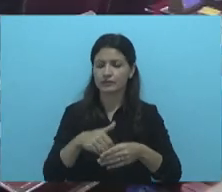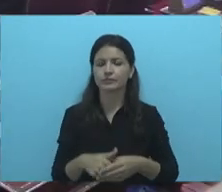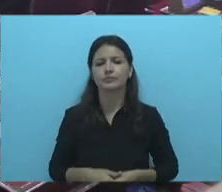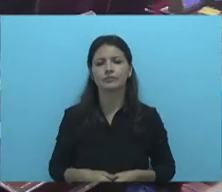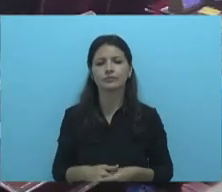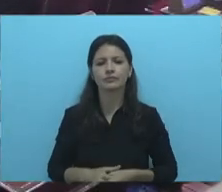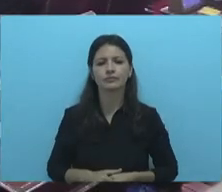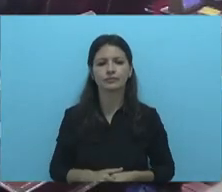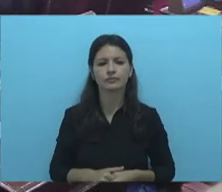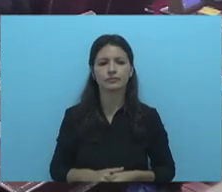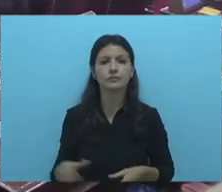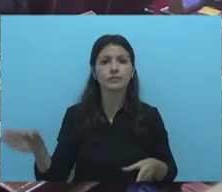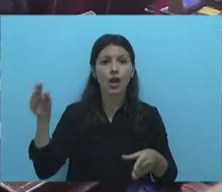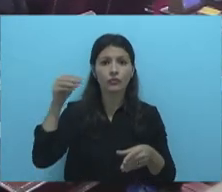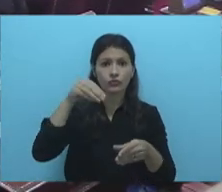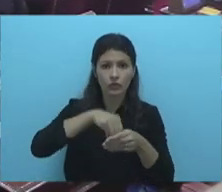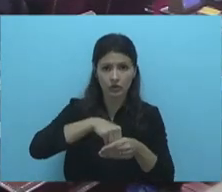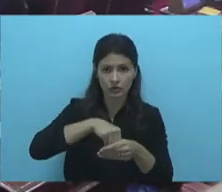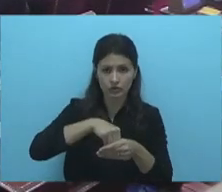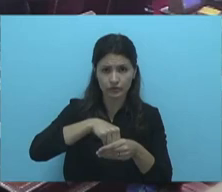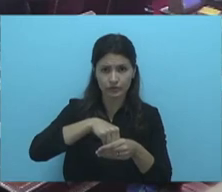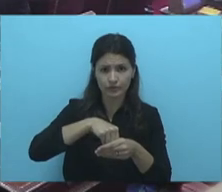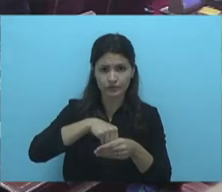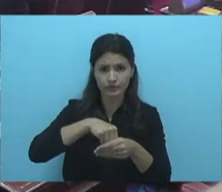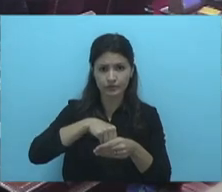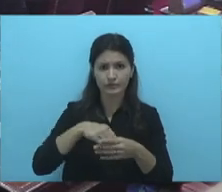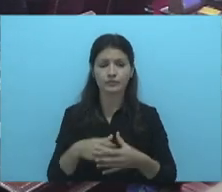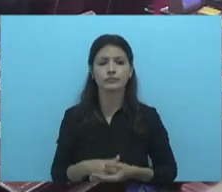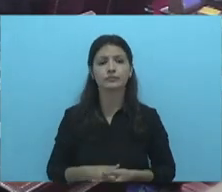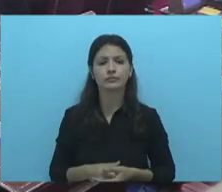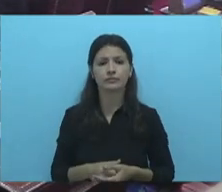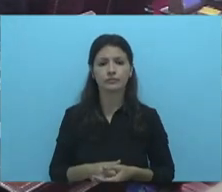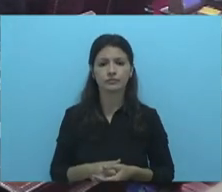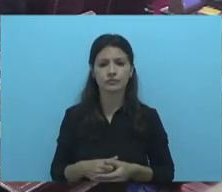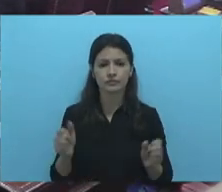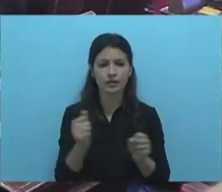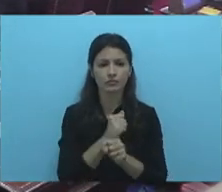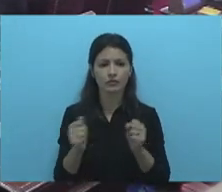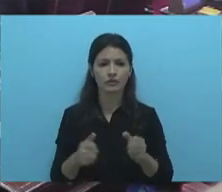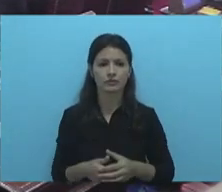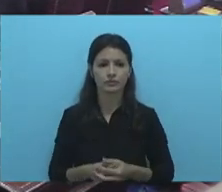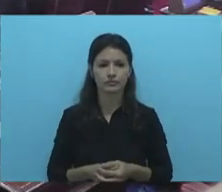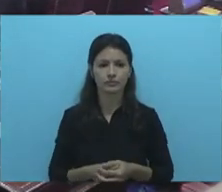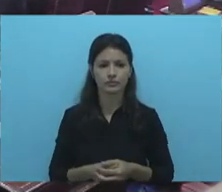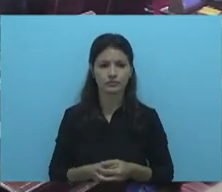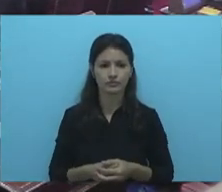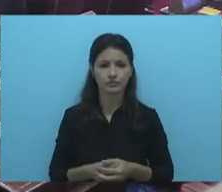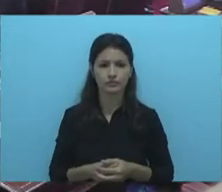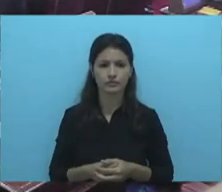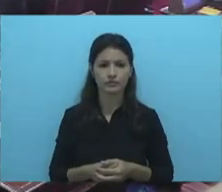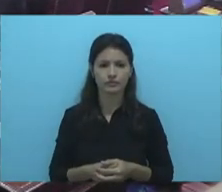leídos por secretaría. A votación, resultan aprobados.